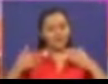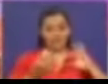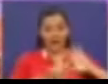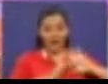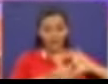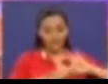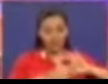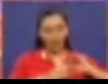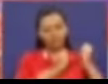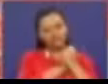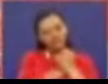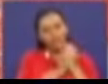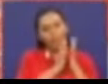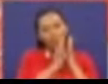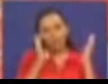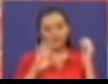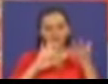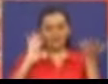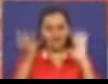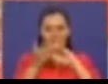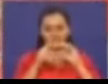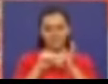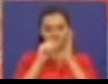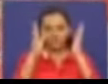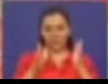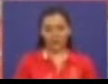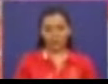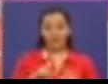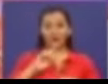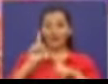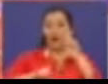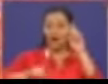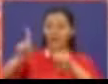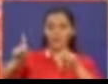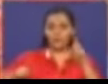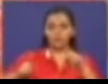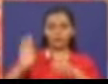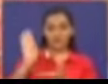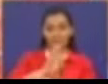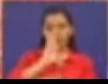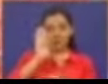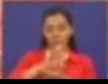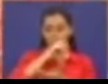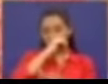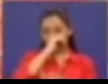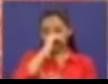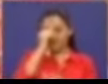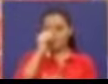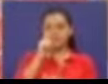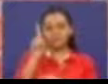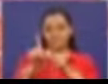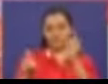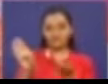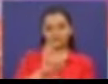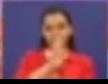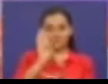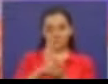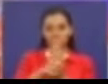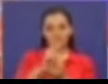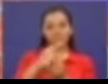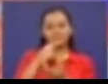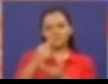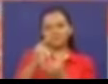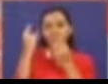bastión de la revolución ciudadana. En todas estas protestas salieron de algunos barrios de esa burguesía que cree que el país empieza y termina en sus